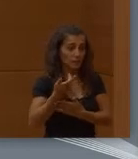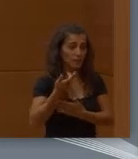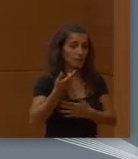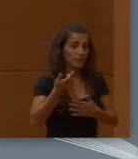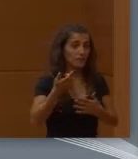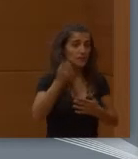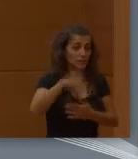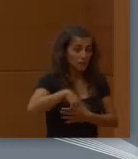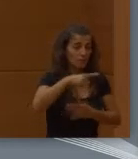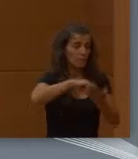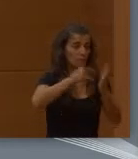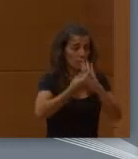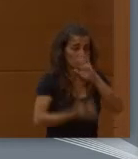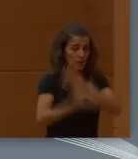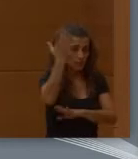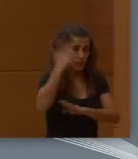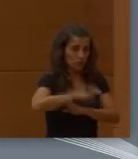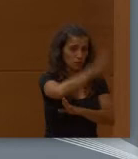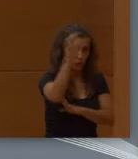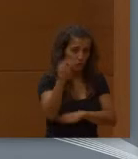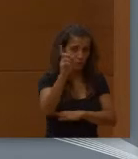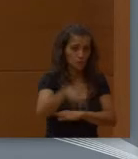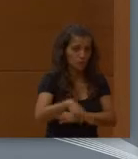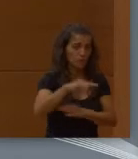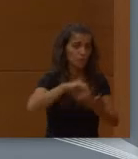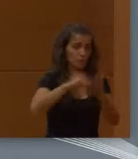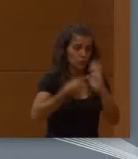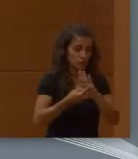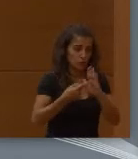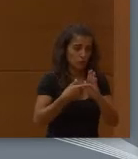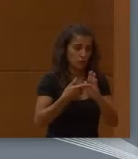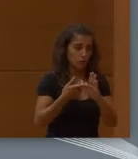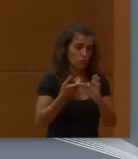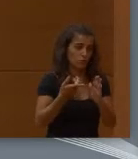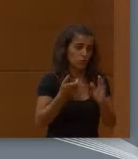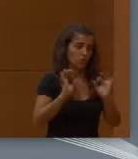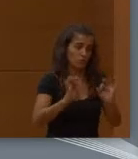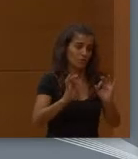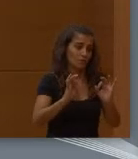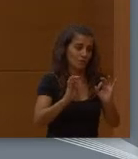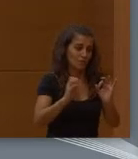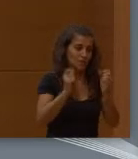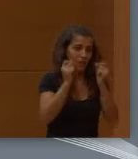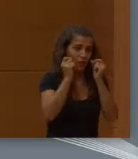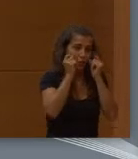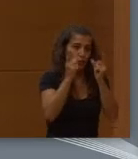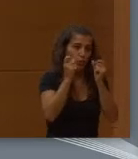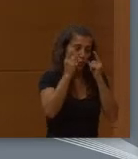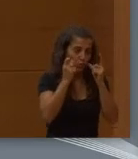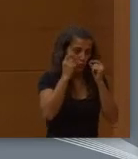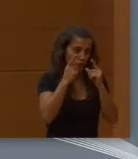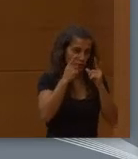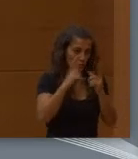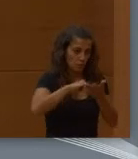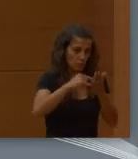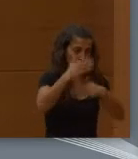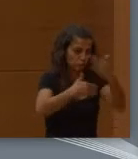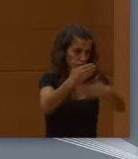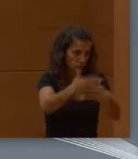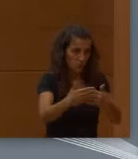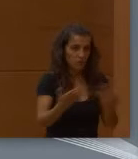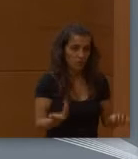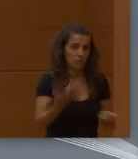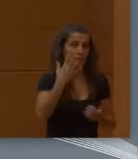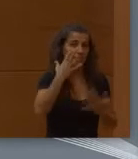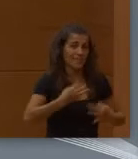creado en la Unión Europea, así como criterios para evaluar en ambientes locales mediante proceso inductivo. Entonces, vamos, no se lee